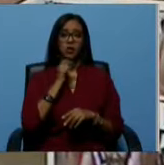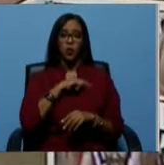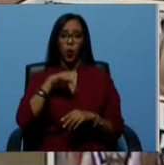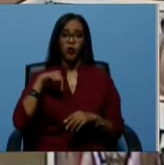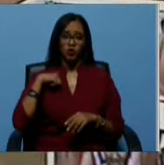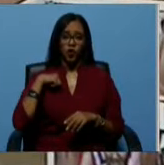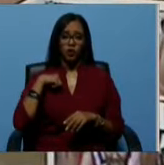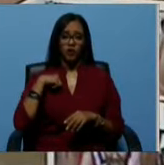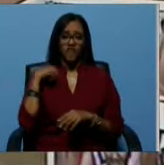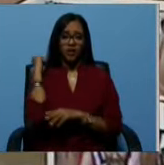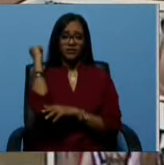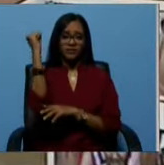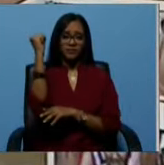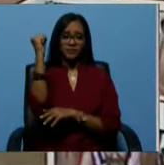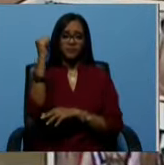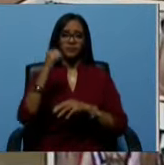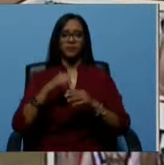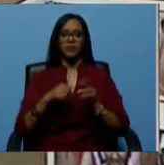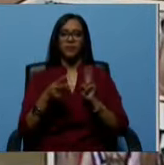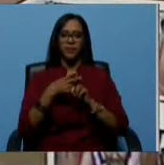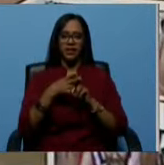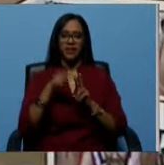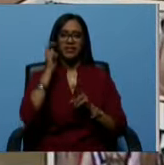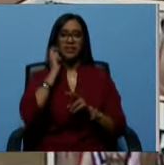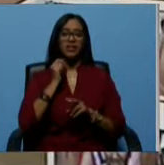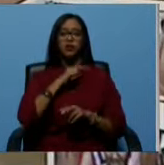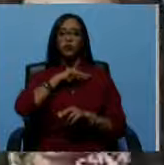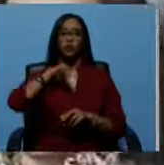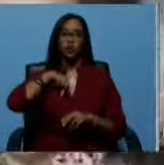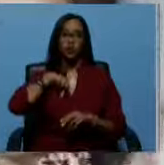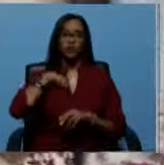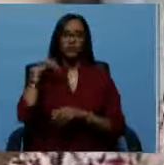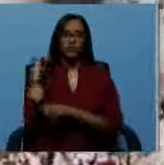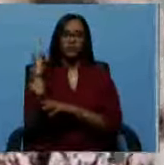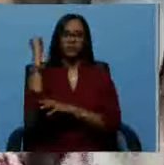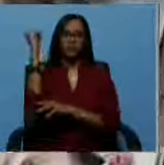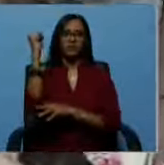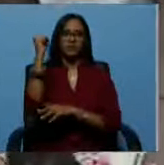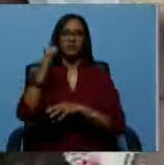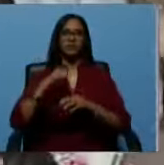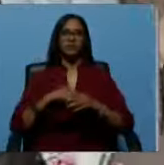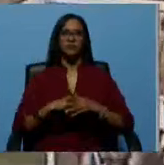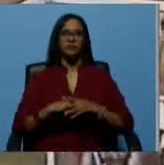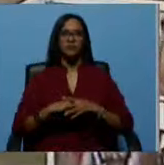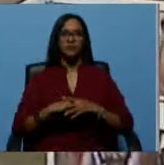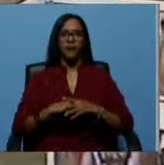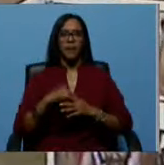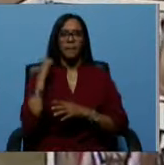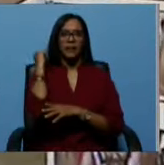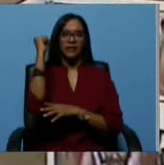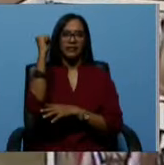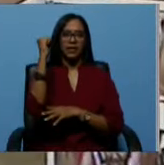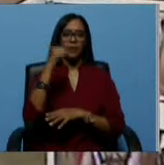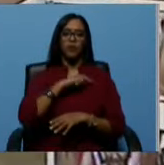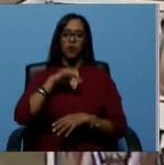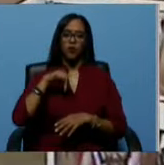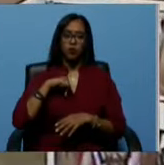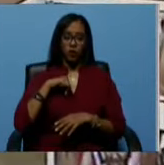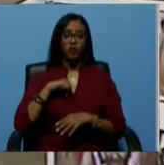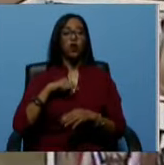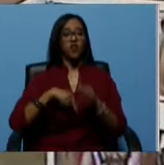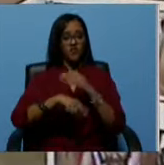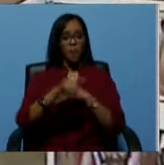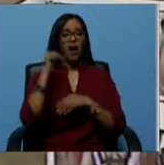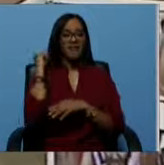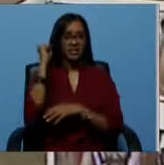nosotros venceremos. Numeral fascista, nosotros venceremos. Venceremos. Nosotros los vamos